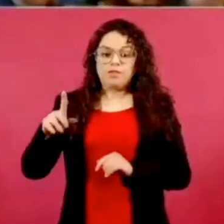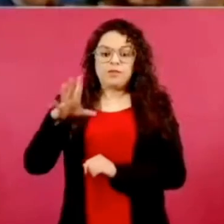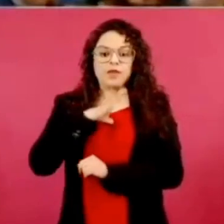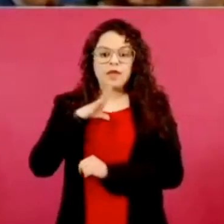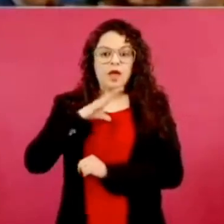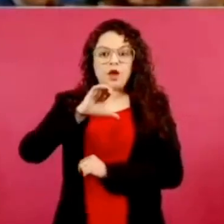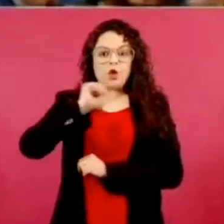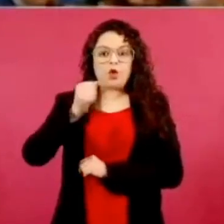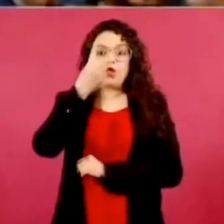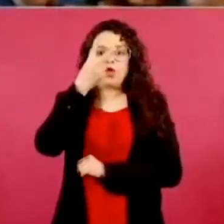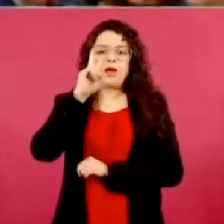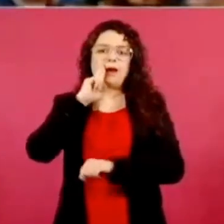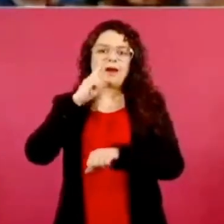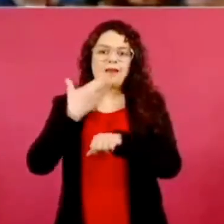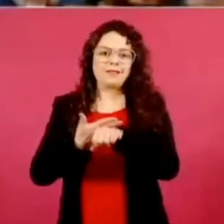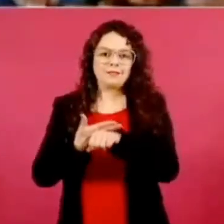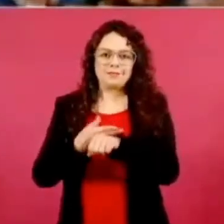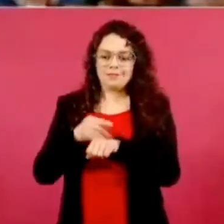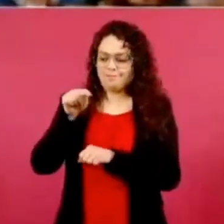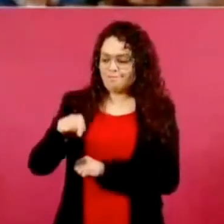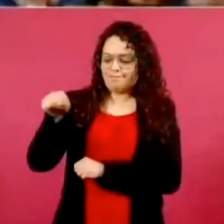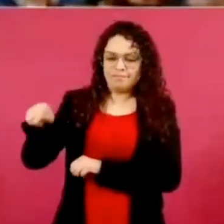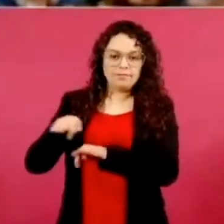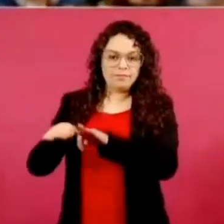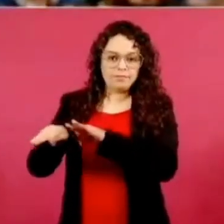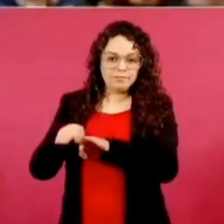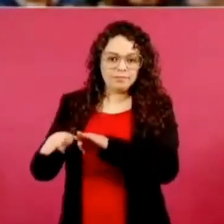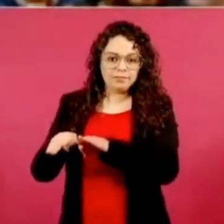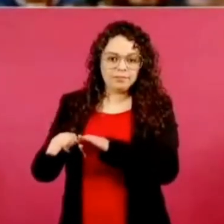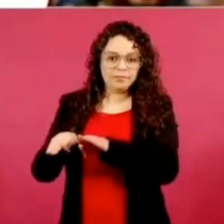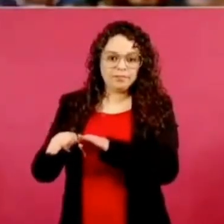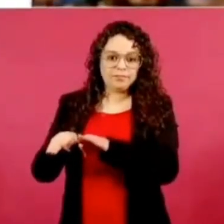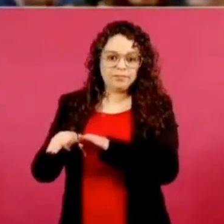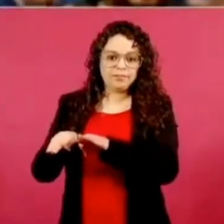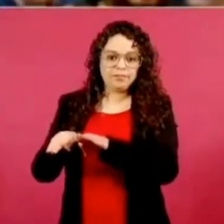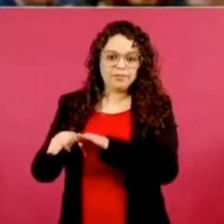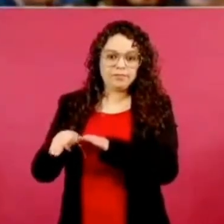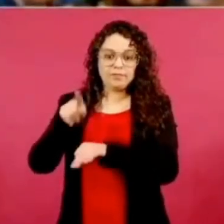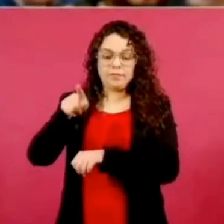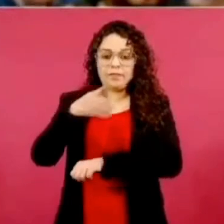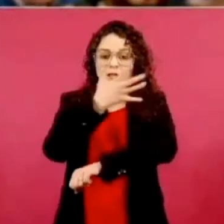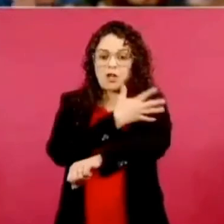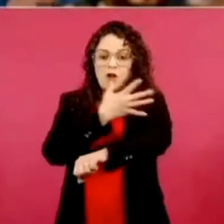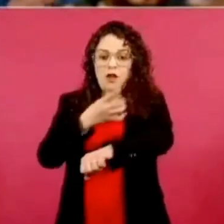cargos, pues ya no aparece su sueldo en transparencia.